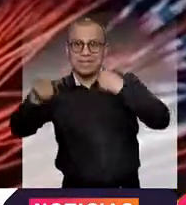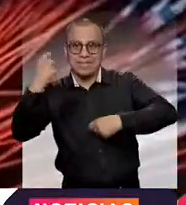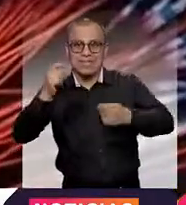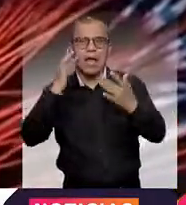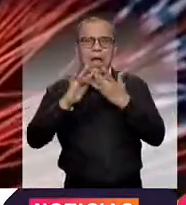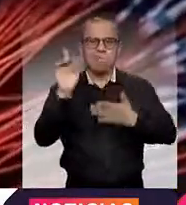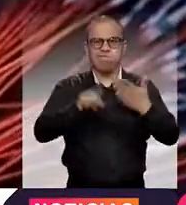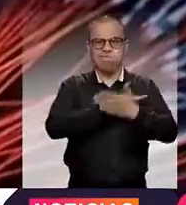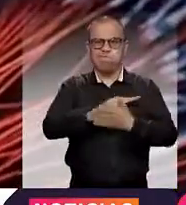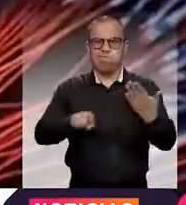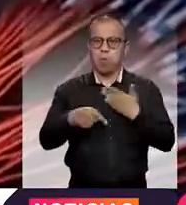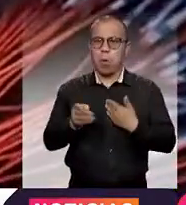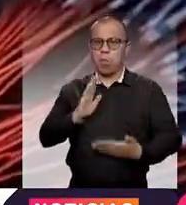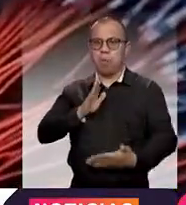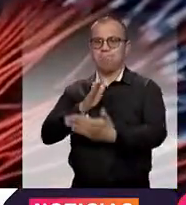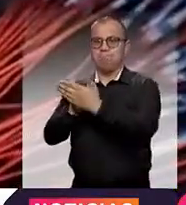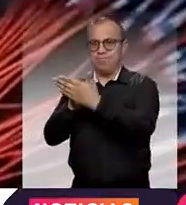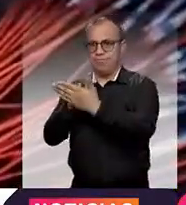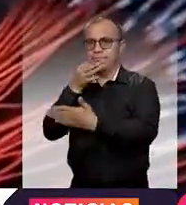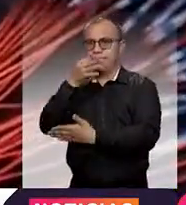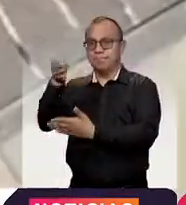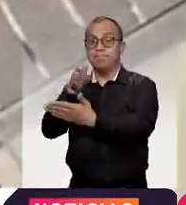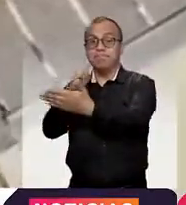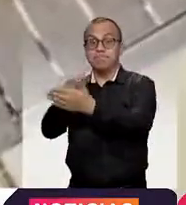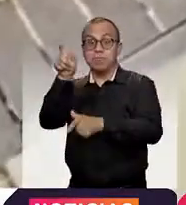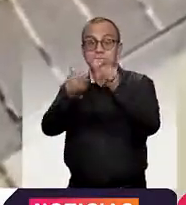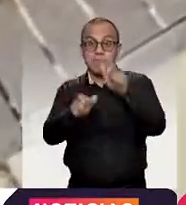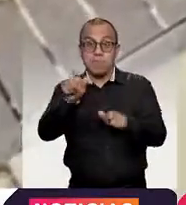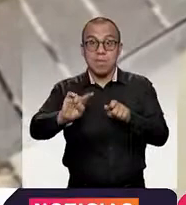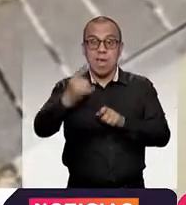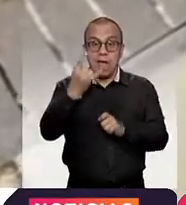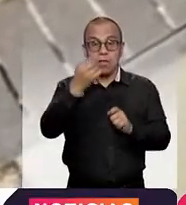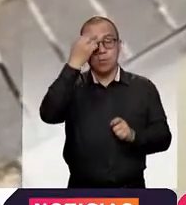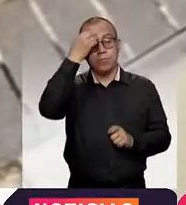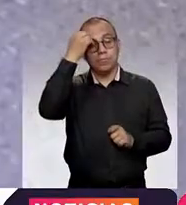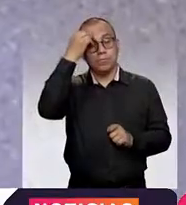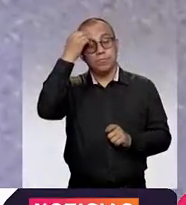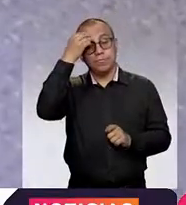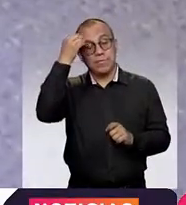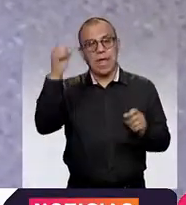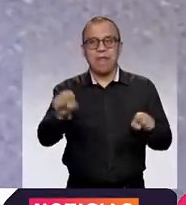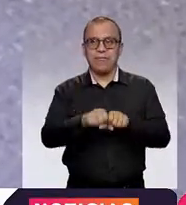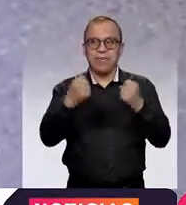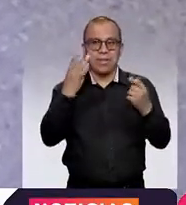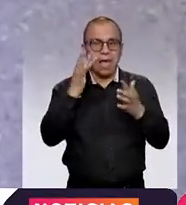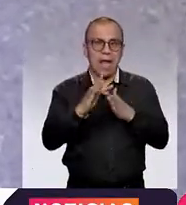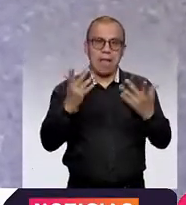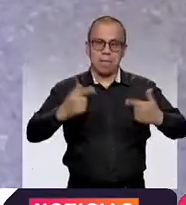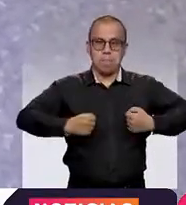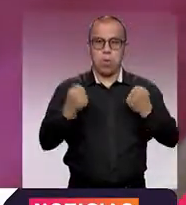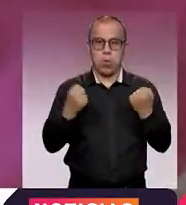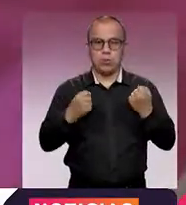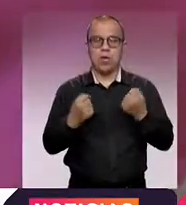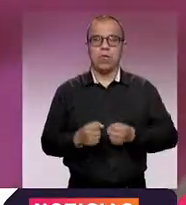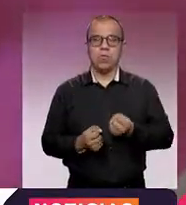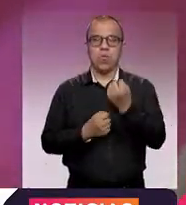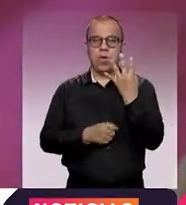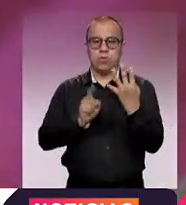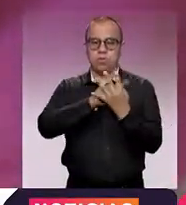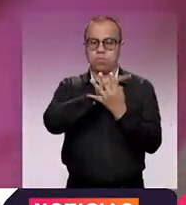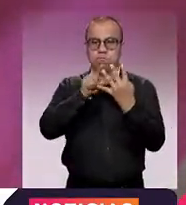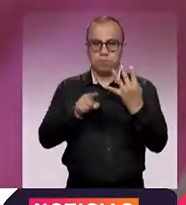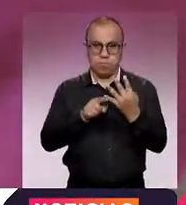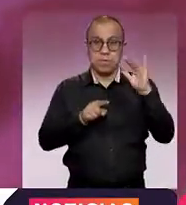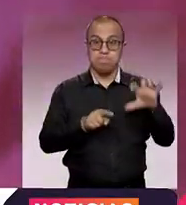ilegales ante las autoridades competentes. Para la atención de personas que resulten lesionadas por pólvora, en la ciudad se encuentran habilitadas 4 unidades